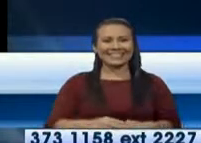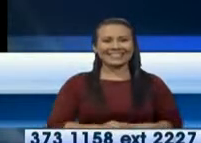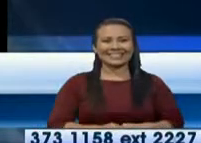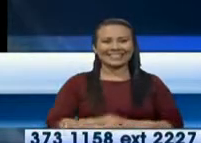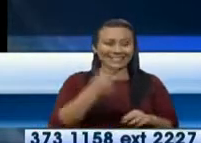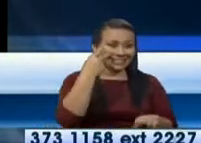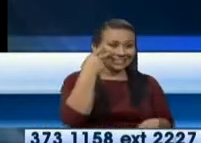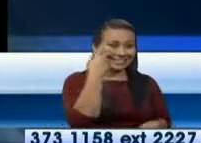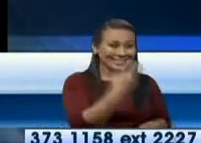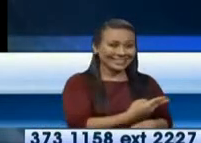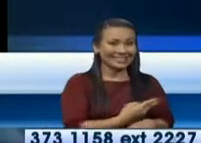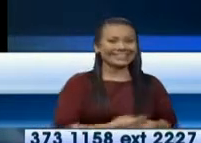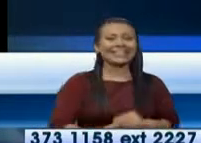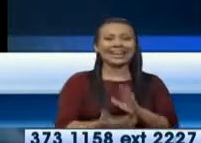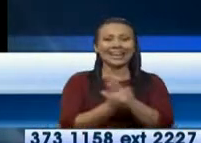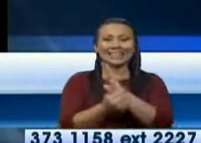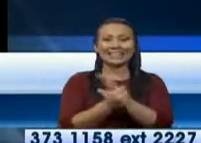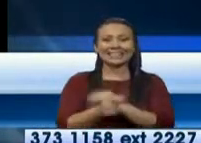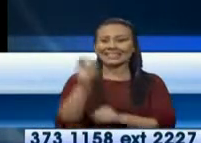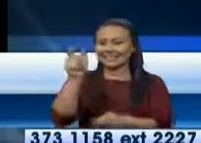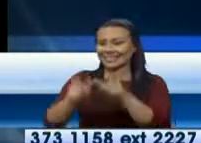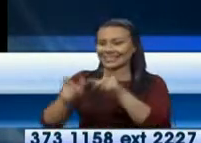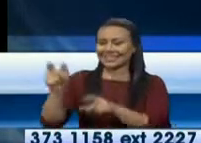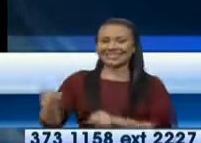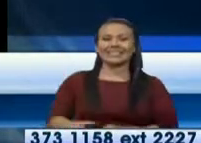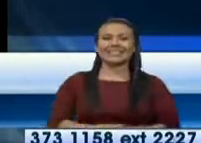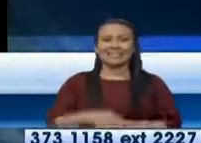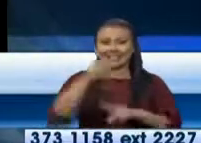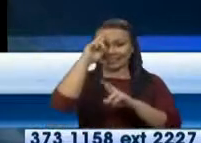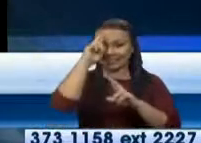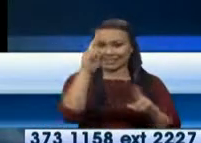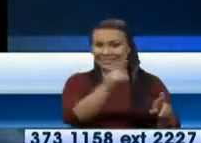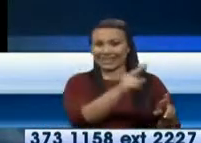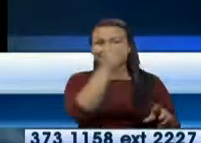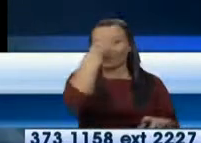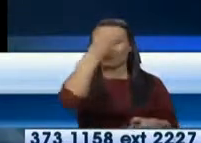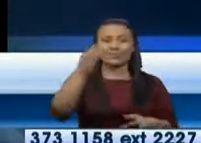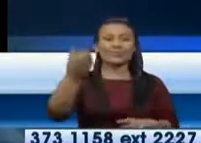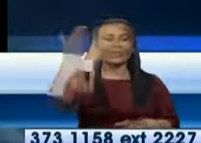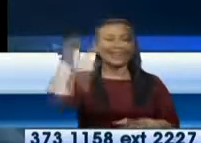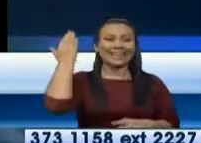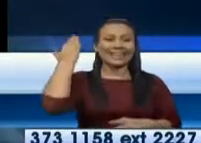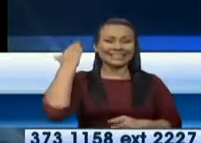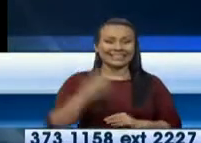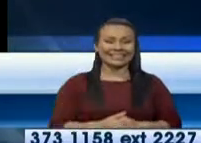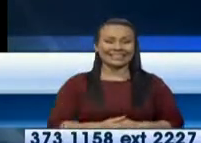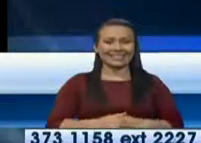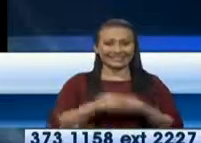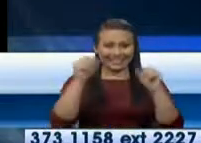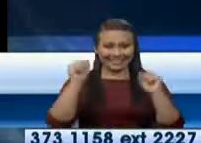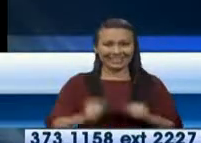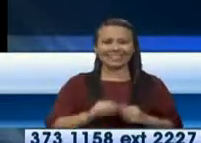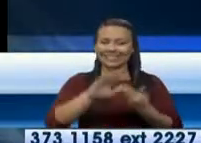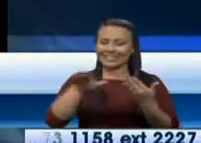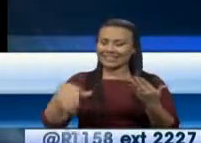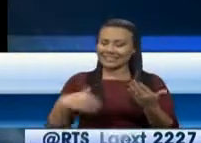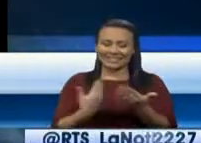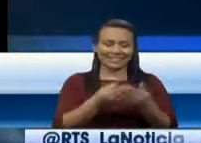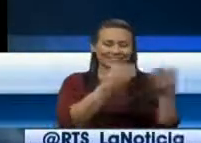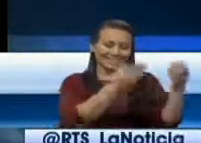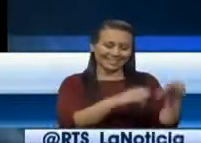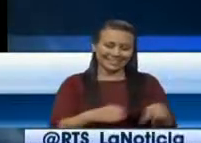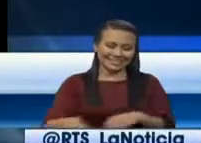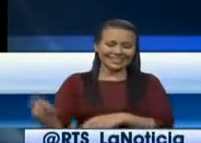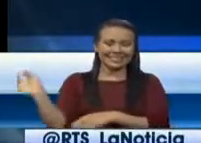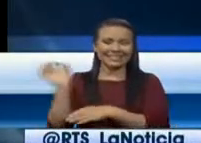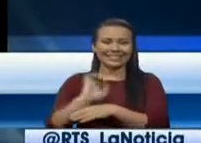reenfocar la capacidad de los individuos, rescatando la cultura con impacto a toda la actividad que en el mundo en